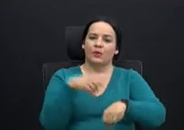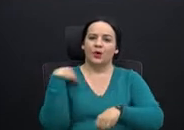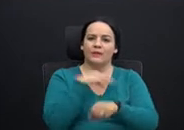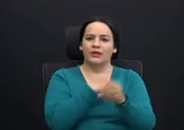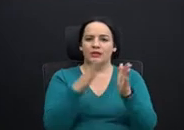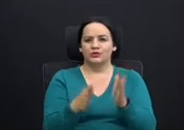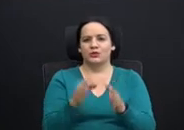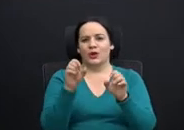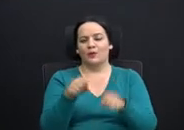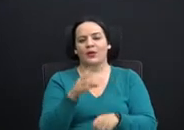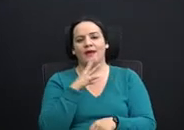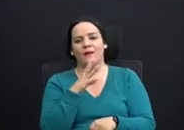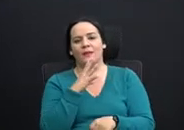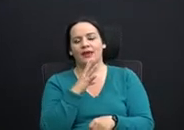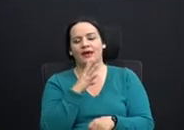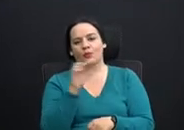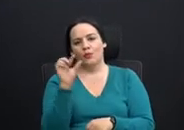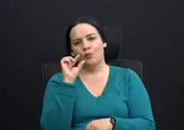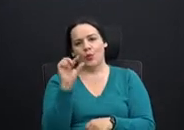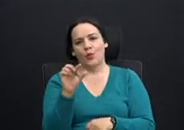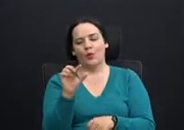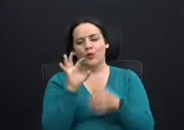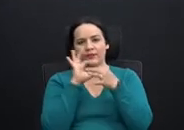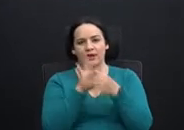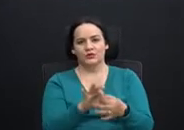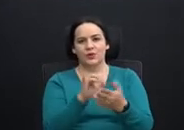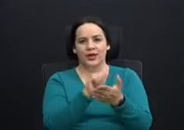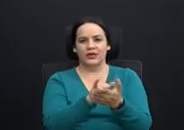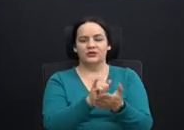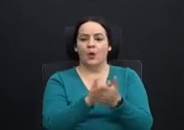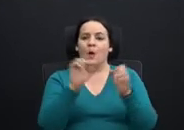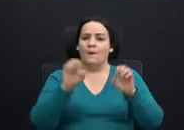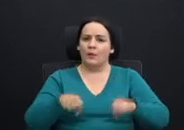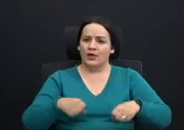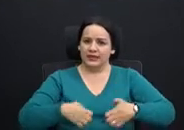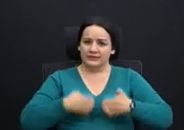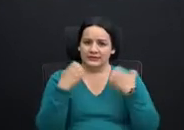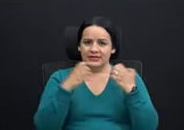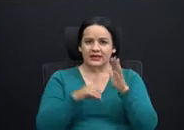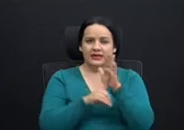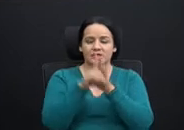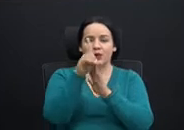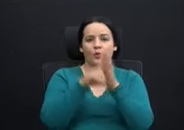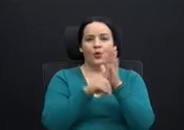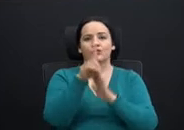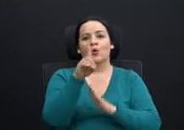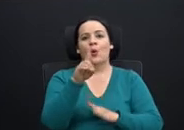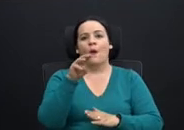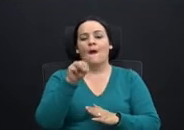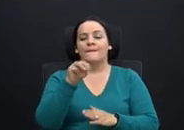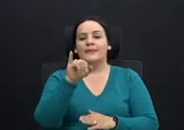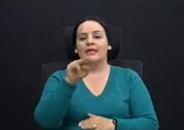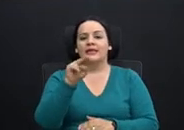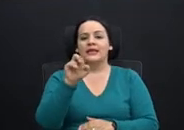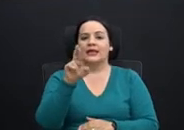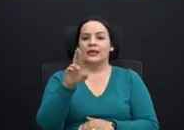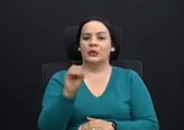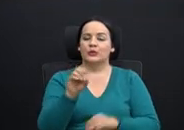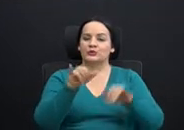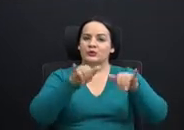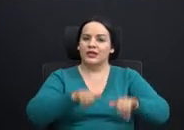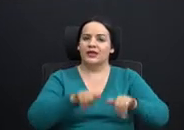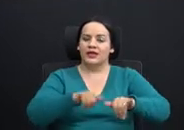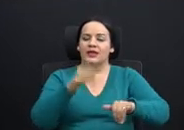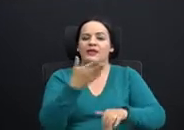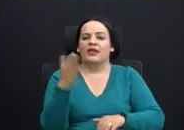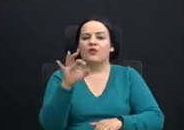poco a esto. ¿Puede existir desarrollo minero sostenible? ¿De qué